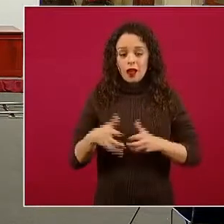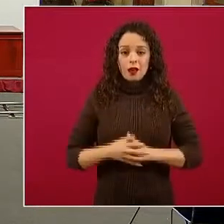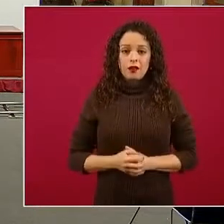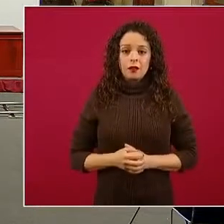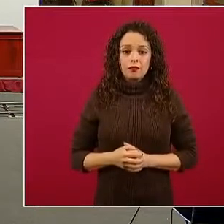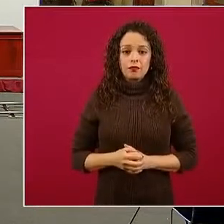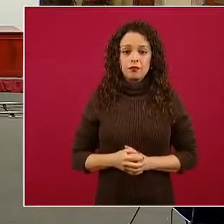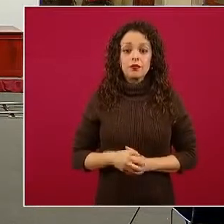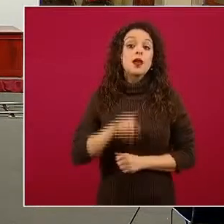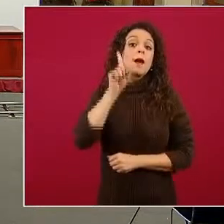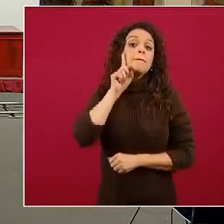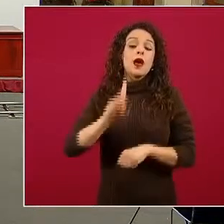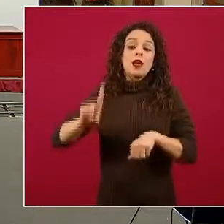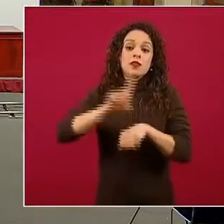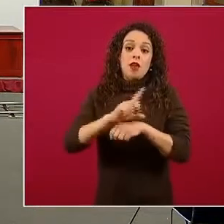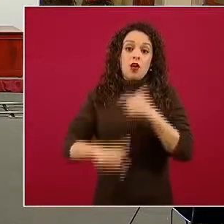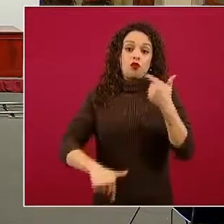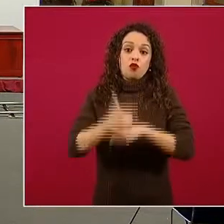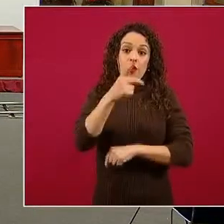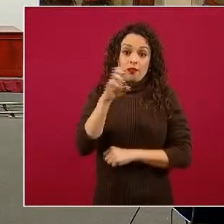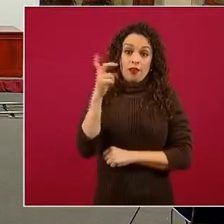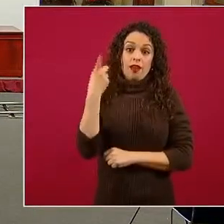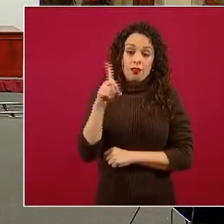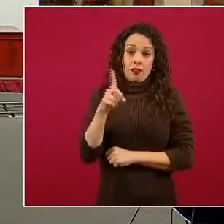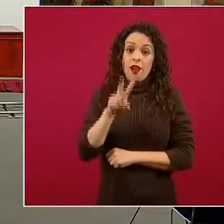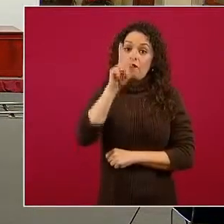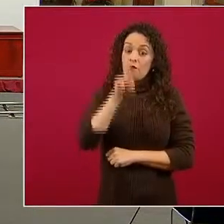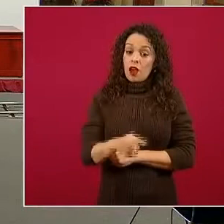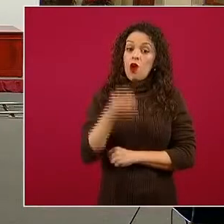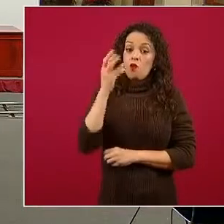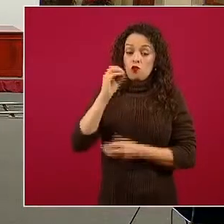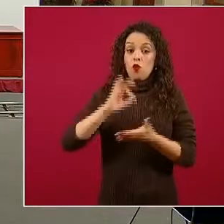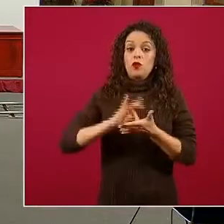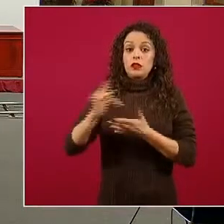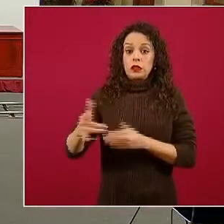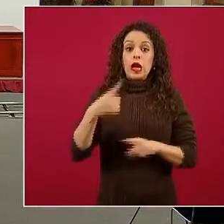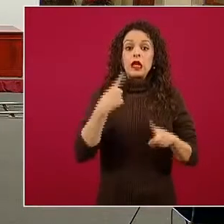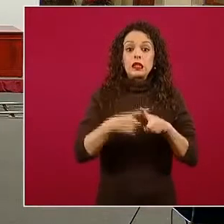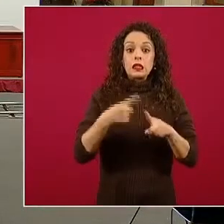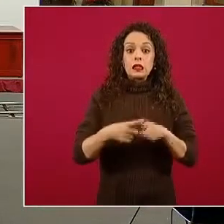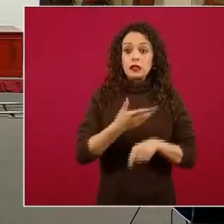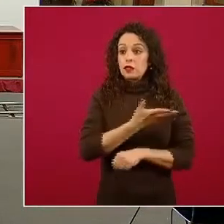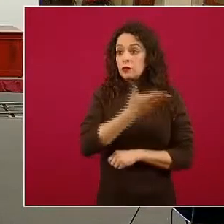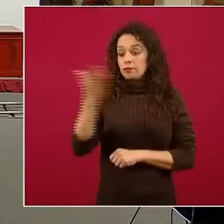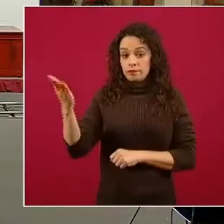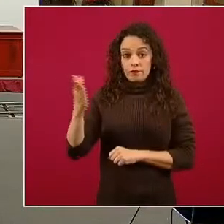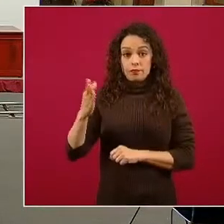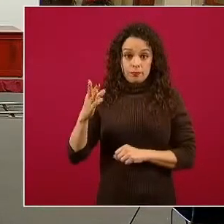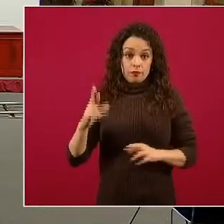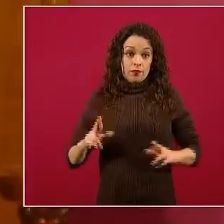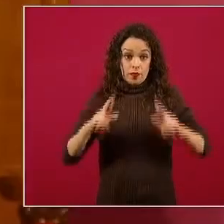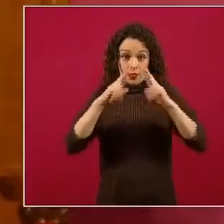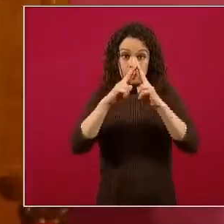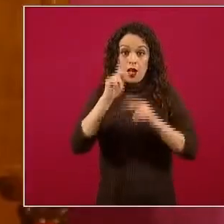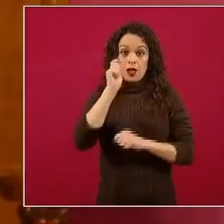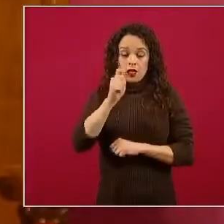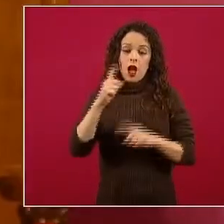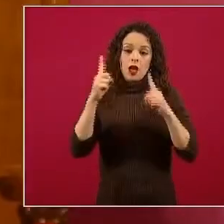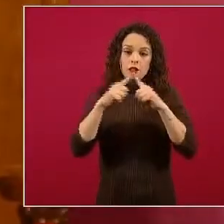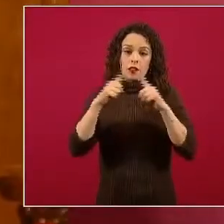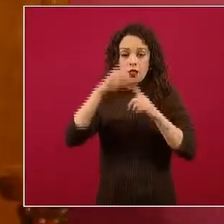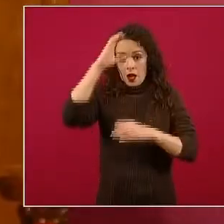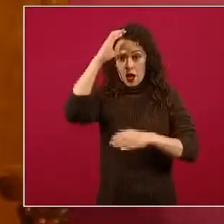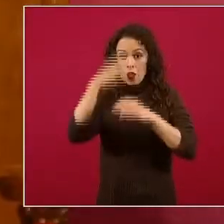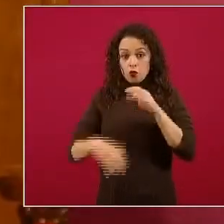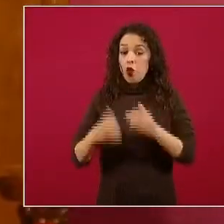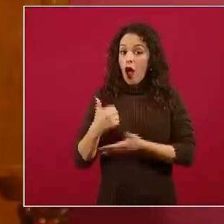Agradecemos, mañana es 12 de diciembre, agradecemos la participación de la Iglesia Católica de México, que nos ayudó de manera